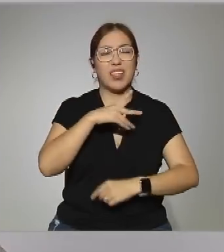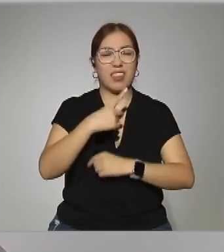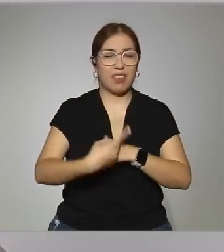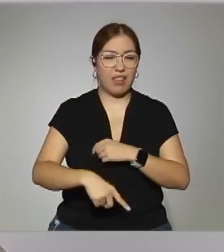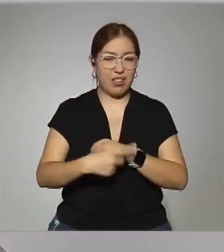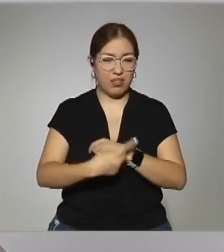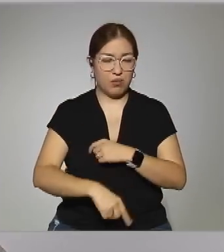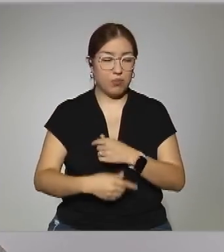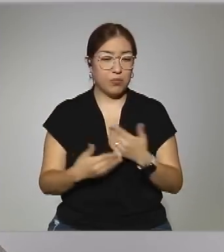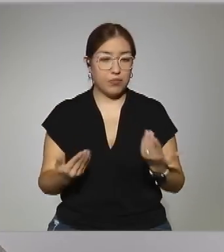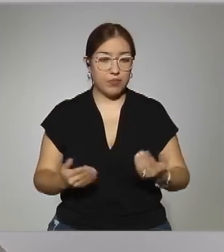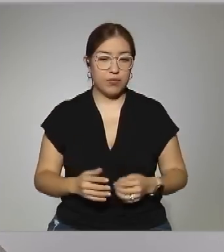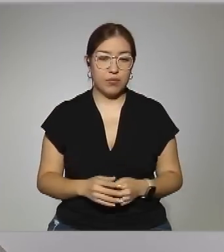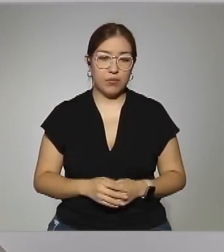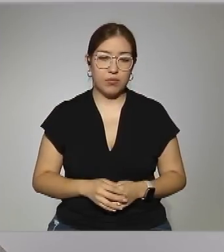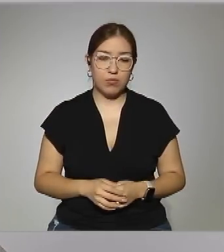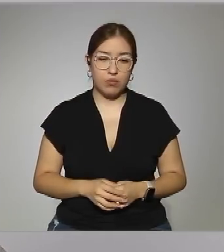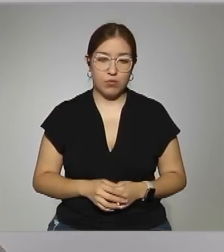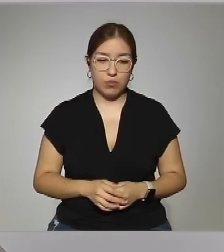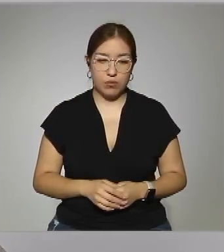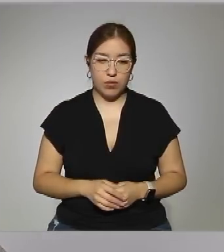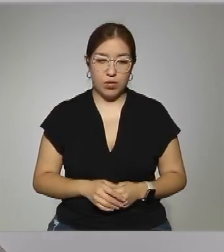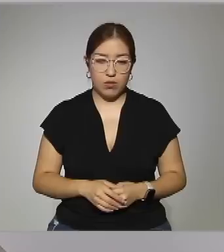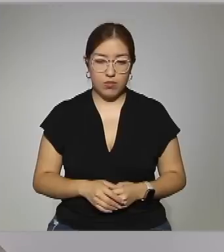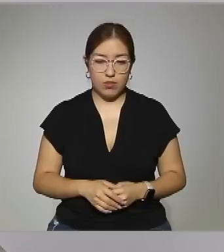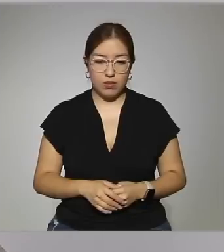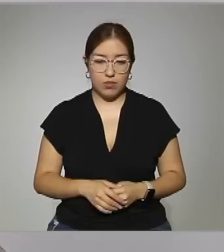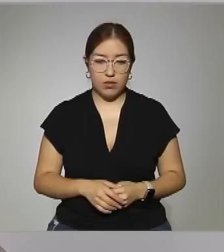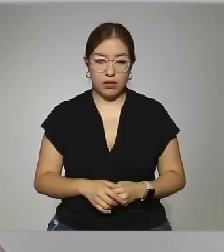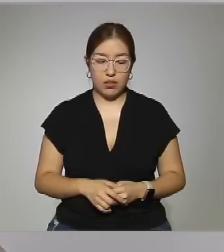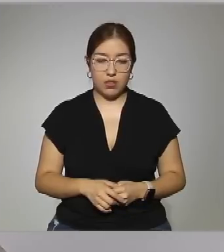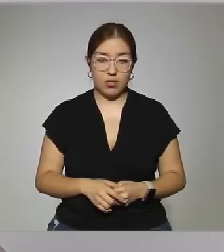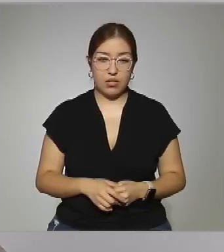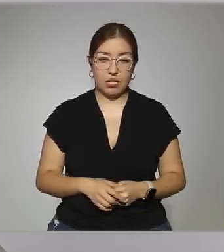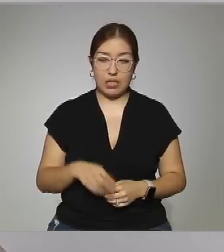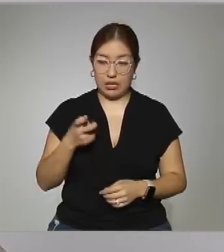el que pueda a lo mejor dar cuenta de que este primer enojo es